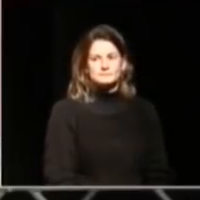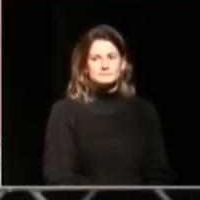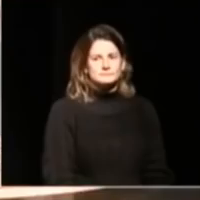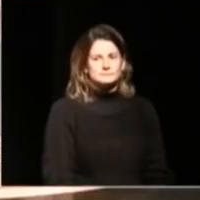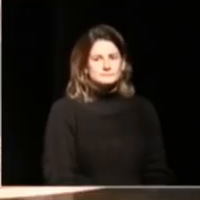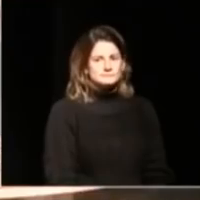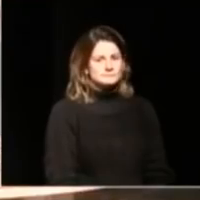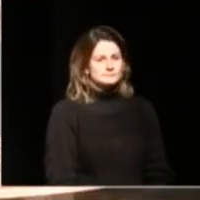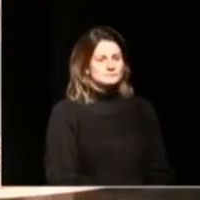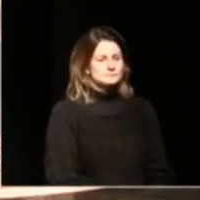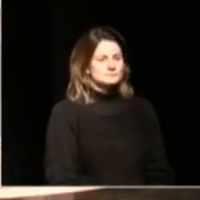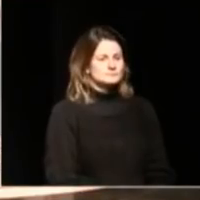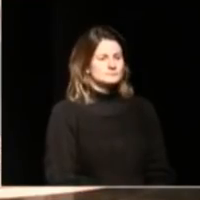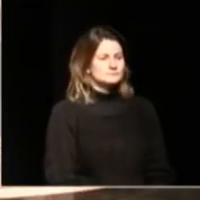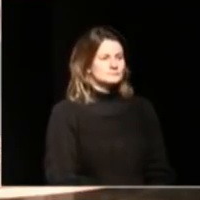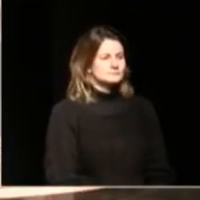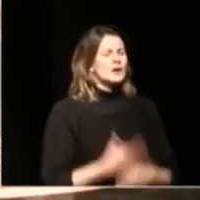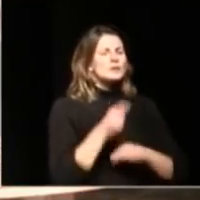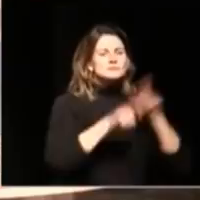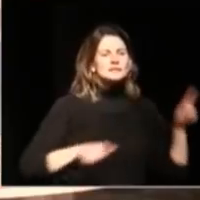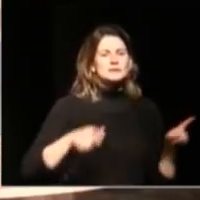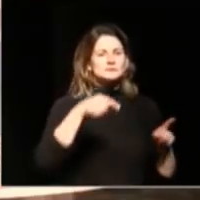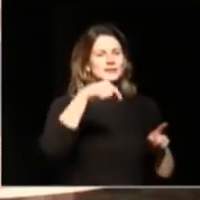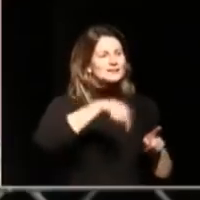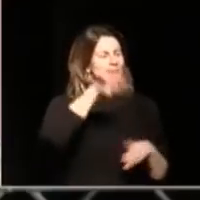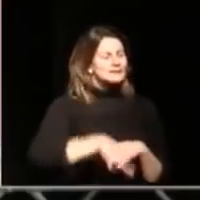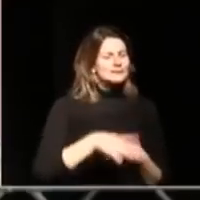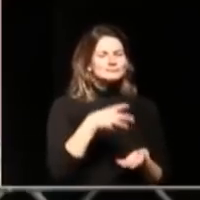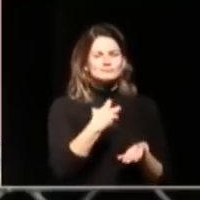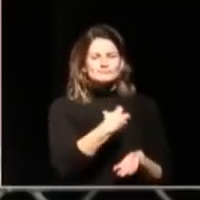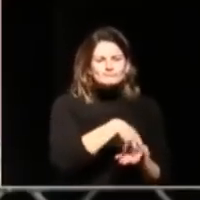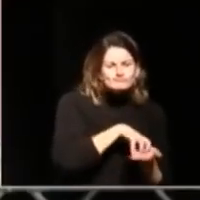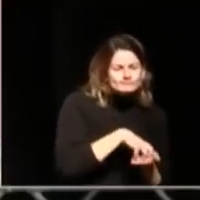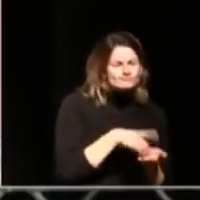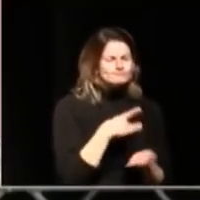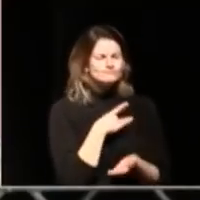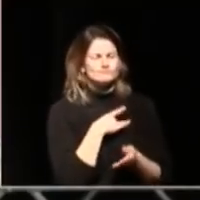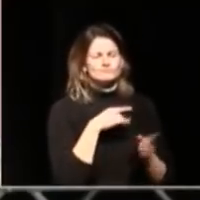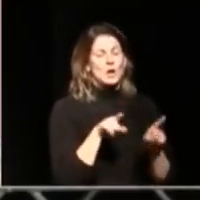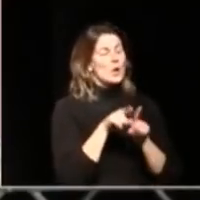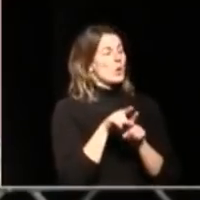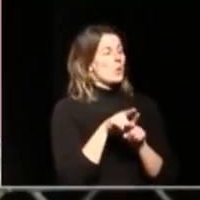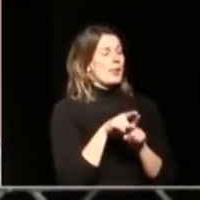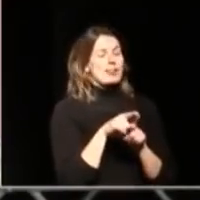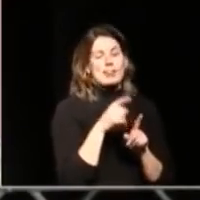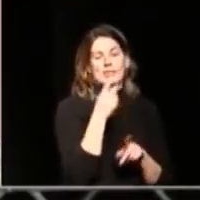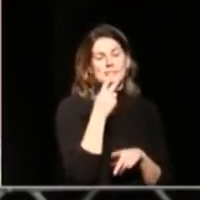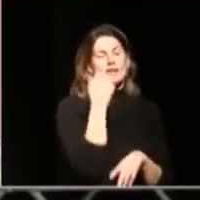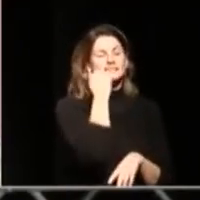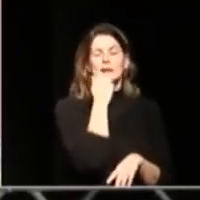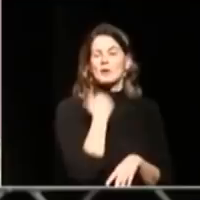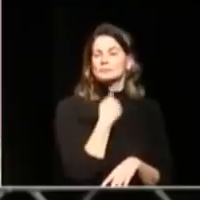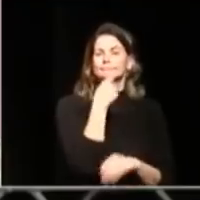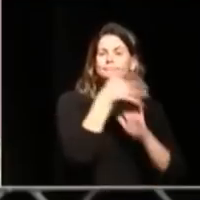Hay mucha gente que se lo está pensando en Cataluña y les digo lo mismo que les decía el otro día en Nou Barris. No les